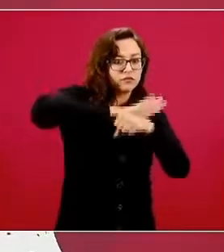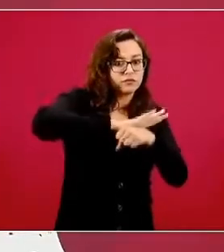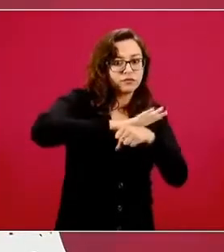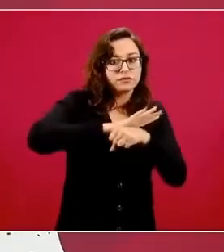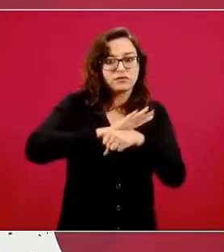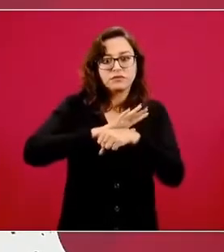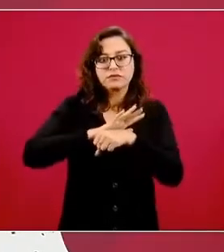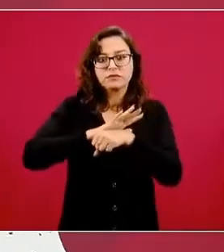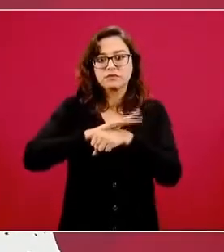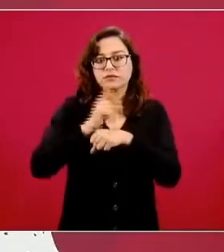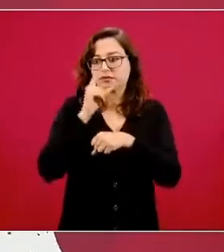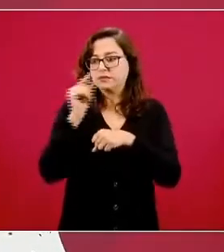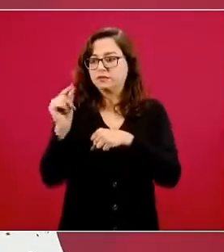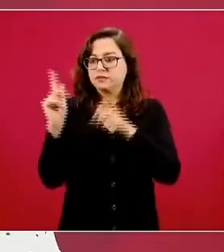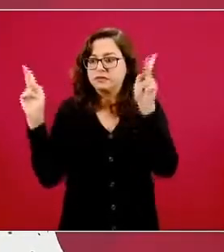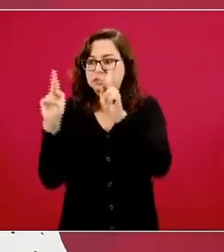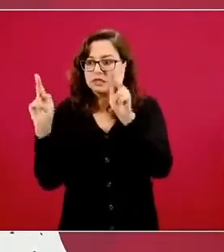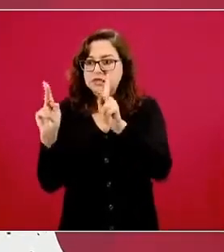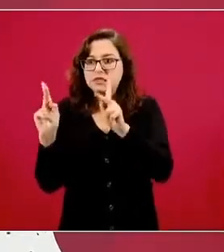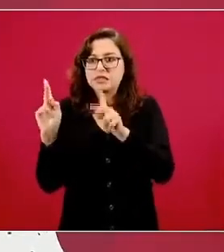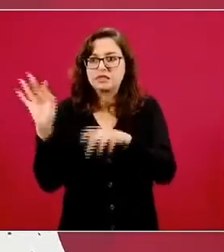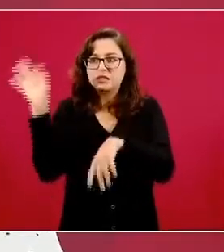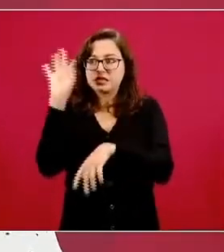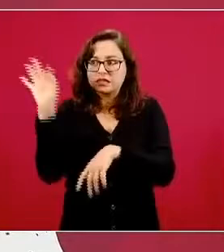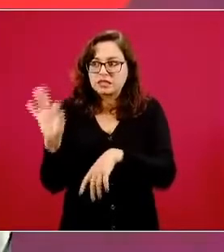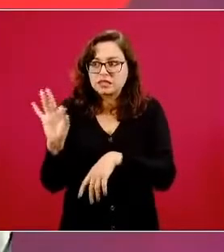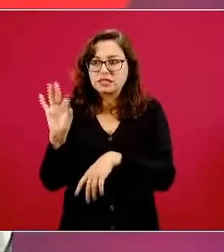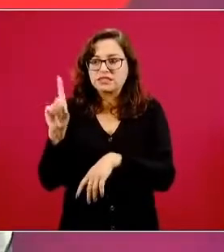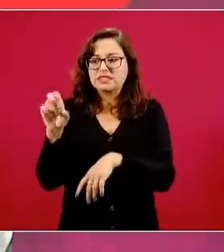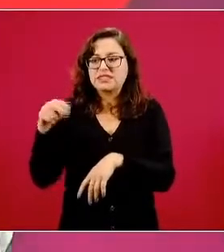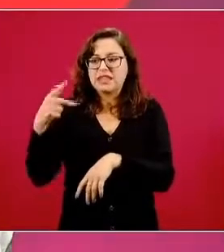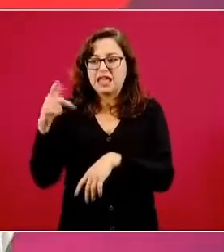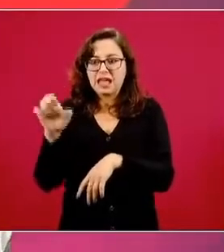haber COVID-flu, COVID-influenza. Entonces,